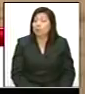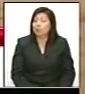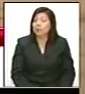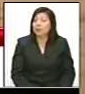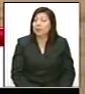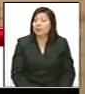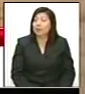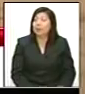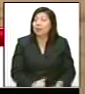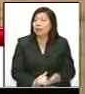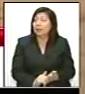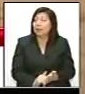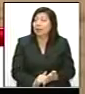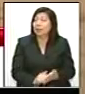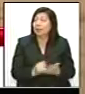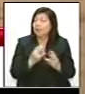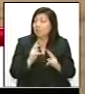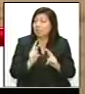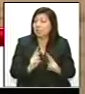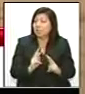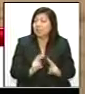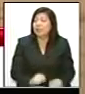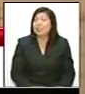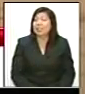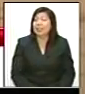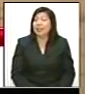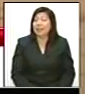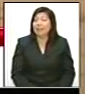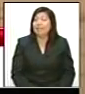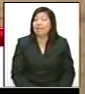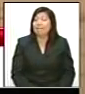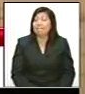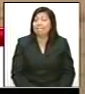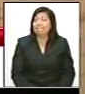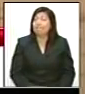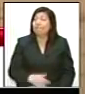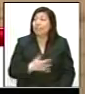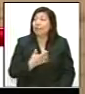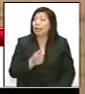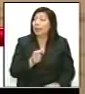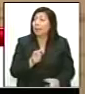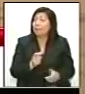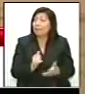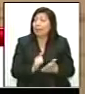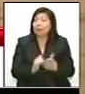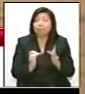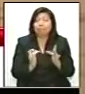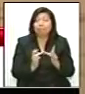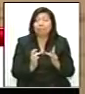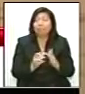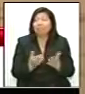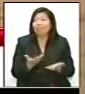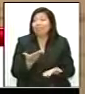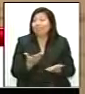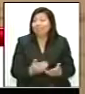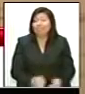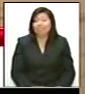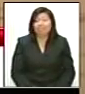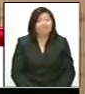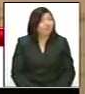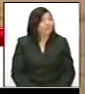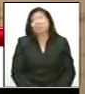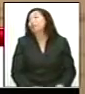ministro, es que se sienta, o sea, que se siente en la ciudadanía ese impacto, porque si no, no